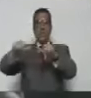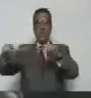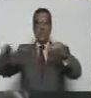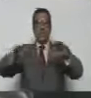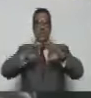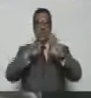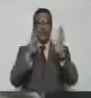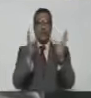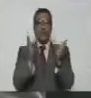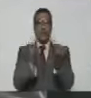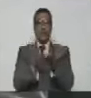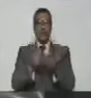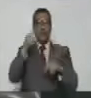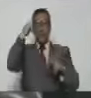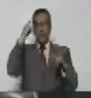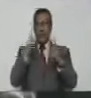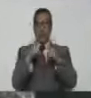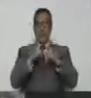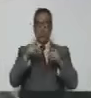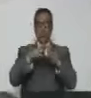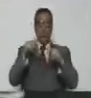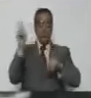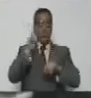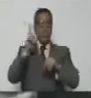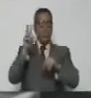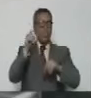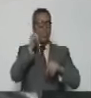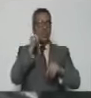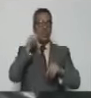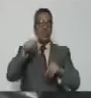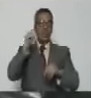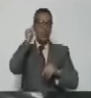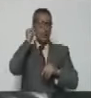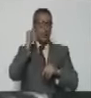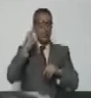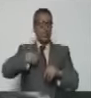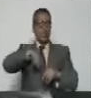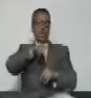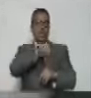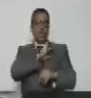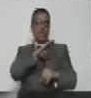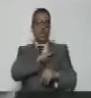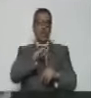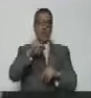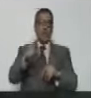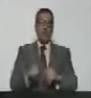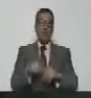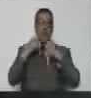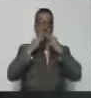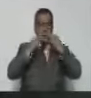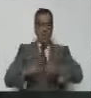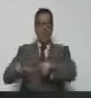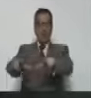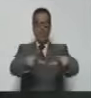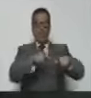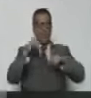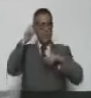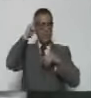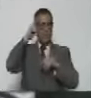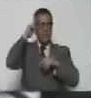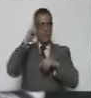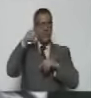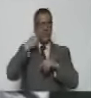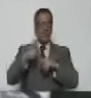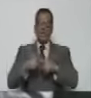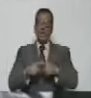día de lo que conocemos los venezolanos y las venezolanas también como nuestra Pachamama, y sin duda es un espacio para la reflexión.